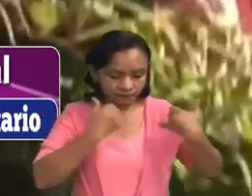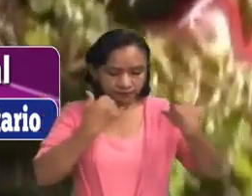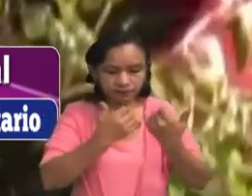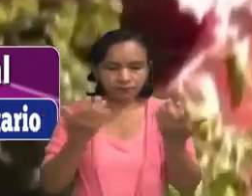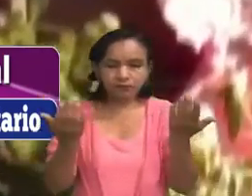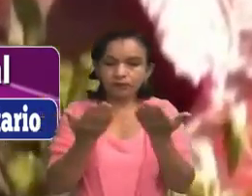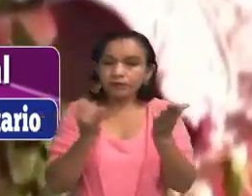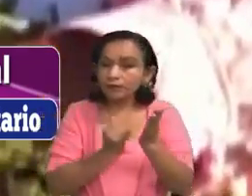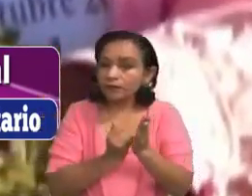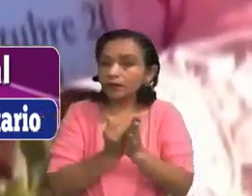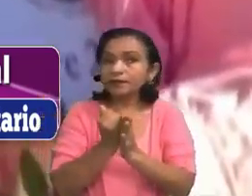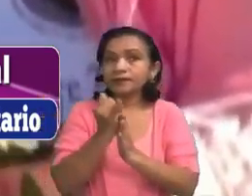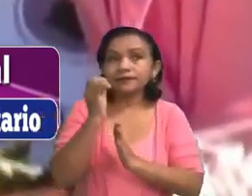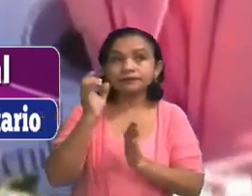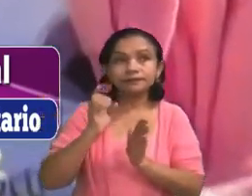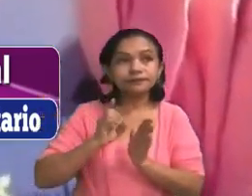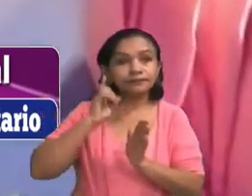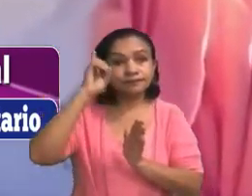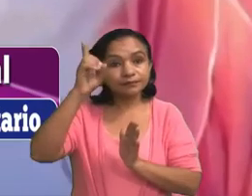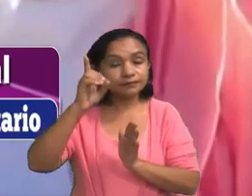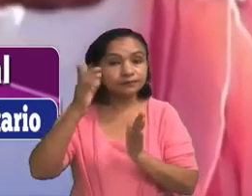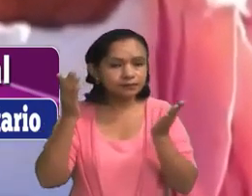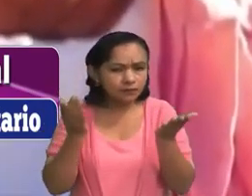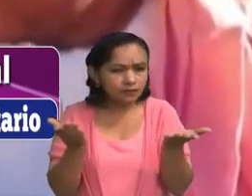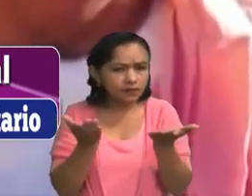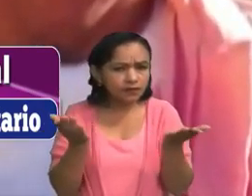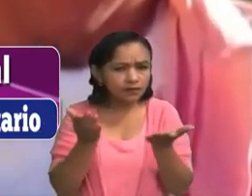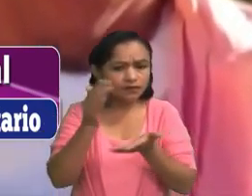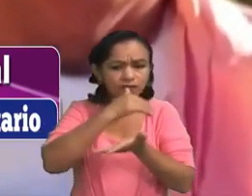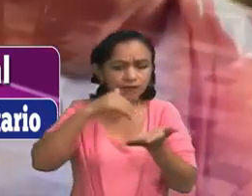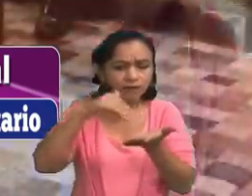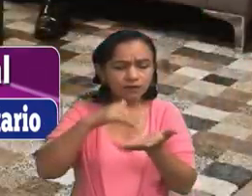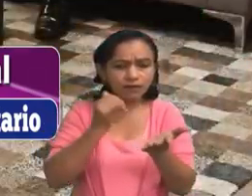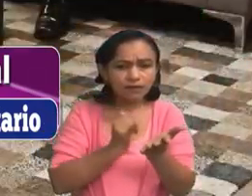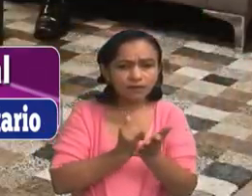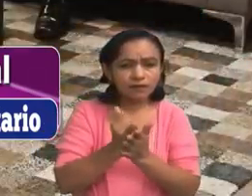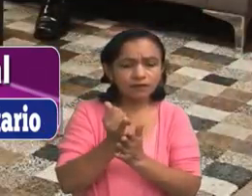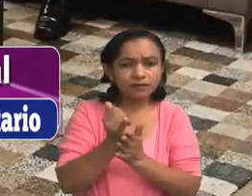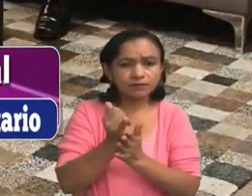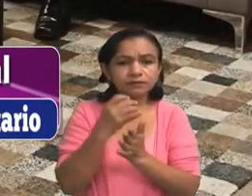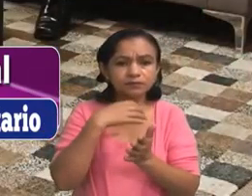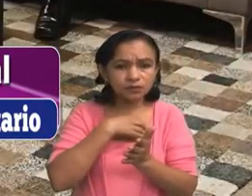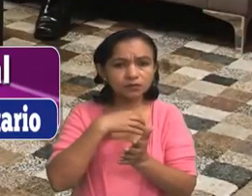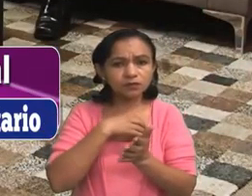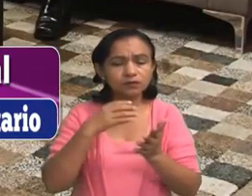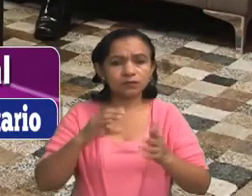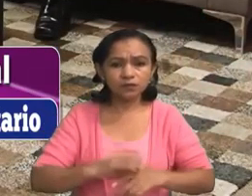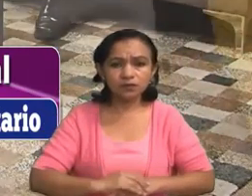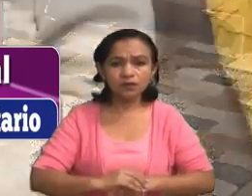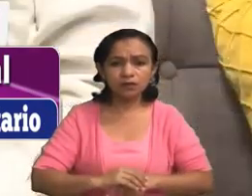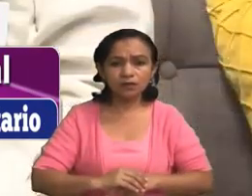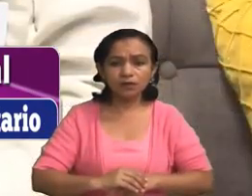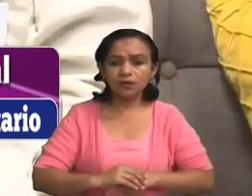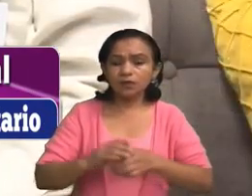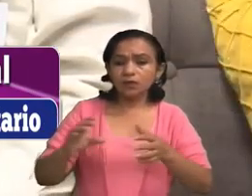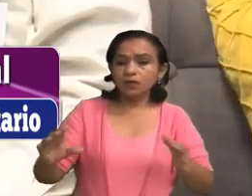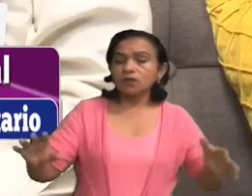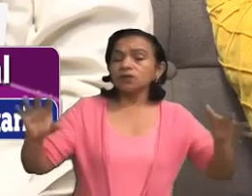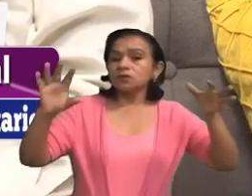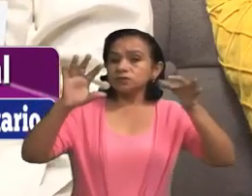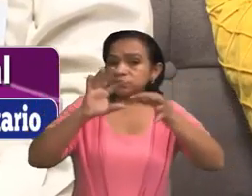e Investigación en Desarrollo Rural y su Centro de Investigación Biotecnológico, okay. Nos juntamos estos